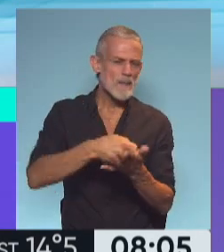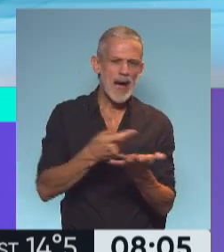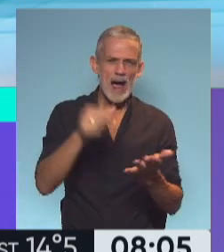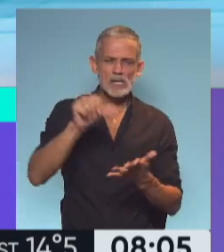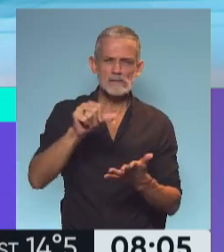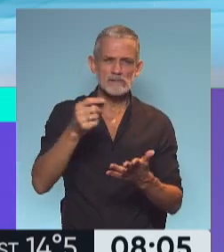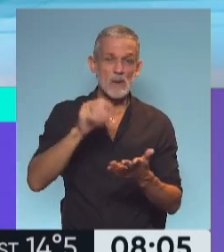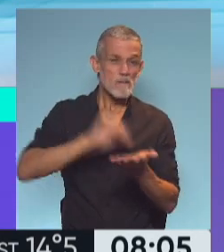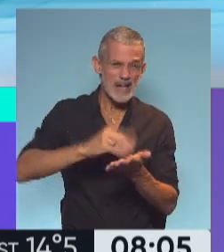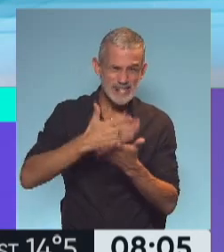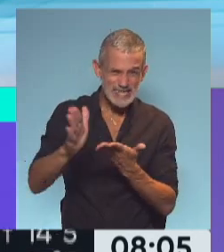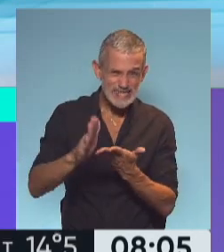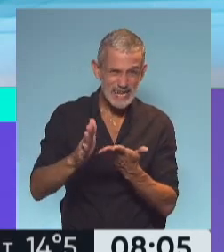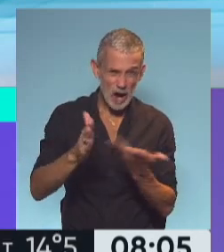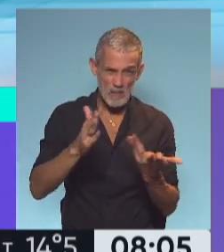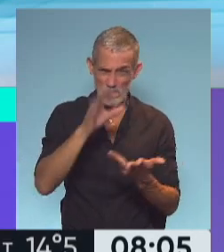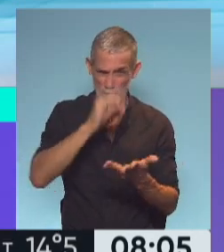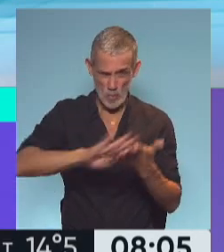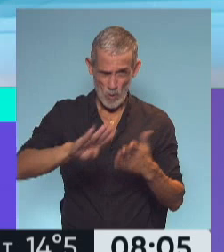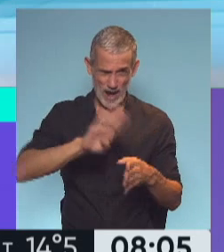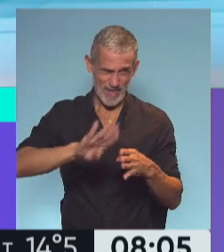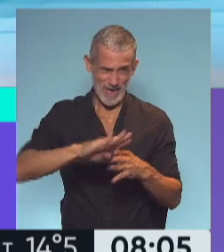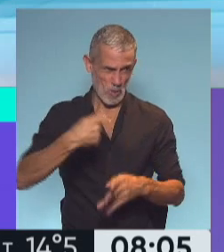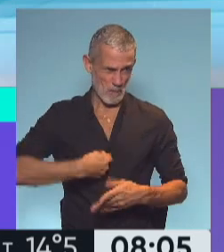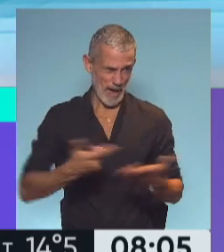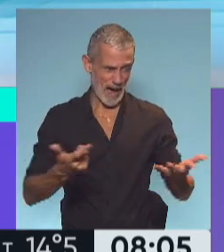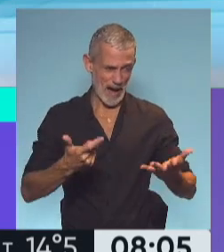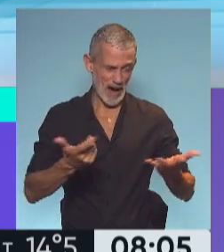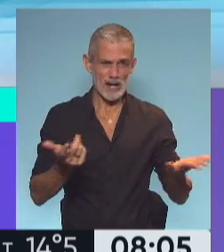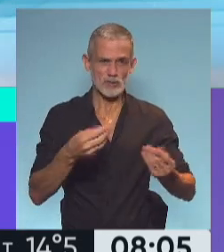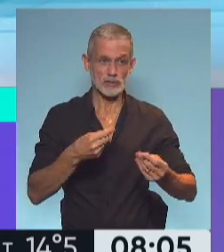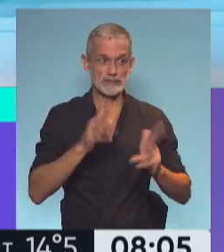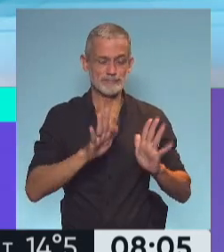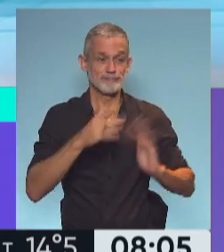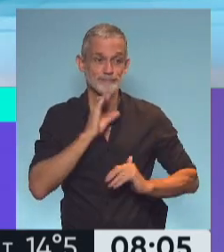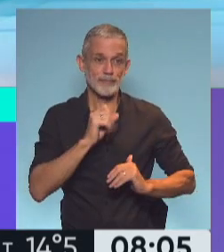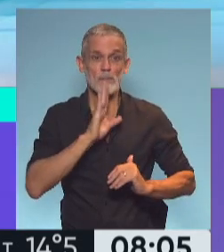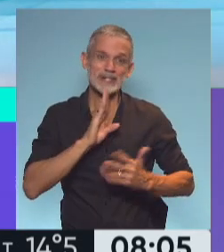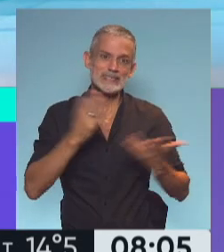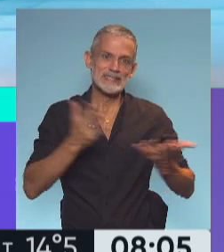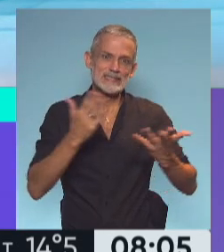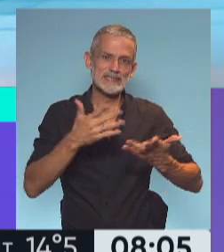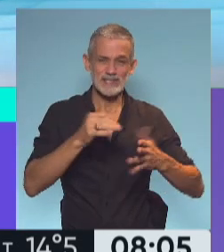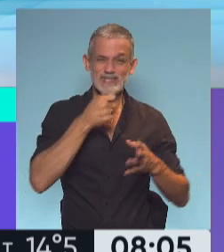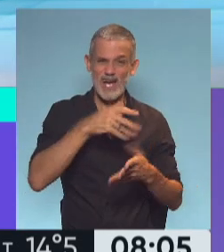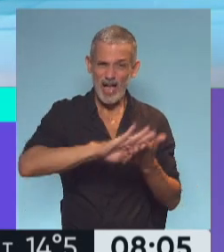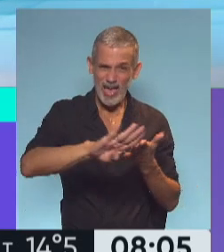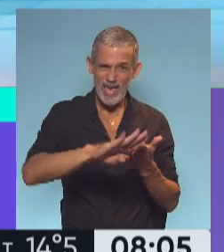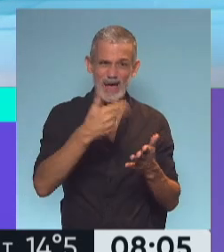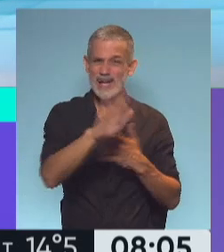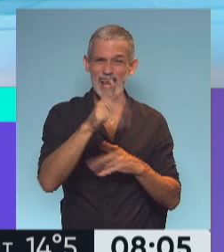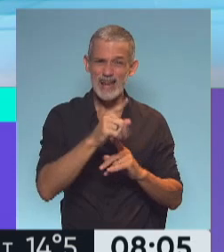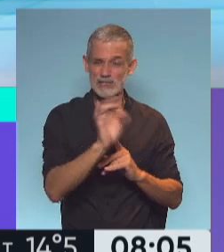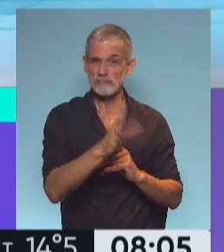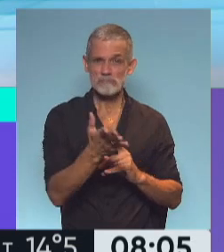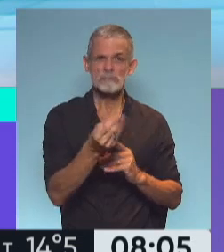encima lo desalojás? No vas a cobrar nunca más. Claro, digamos, sí. Es un círculo vicioso que no parece tener solución si finalmente, por lo que señalan